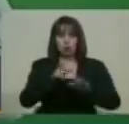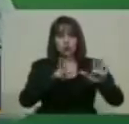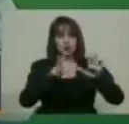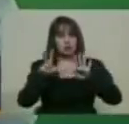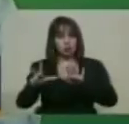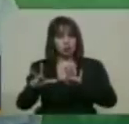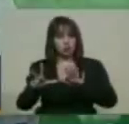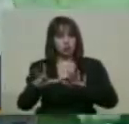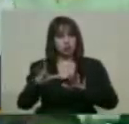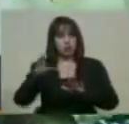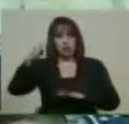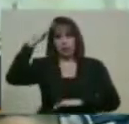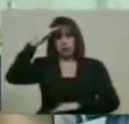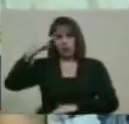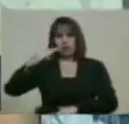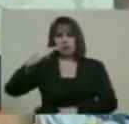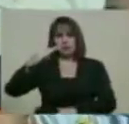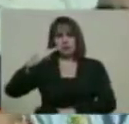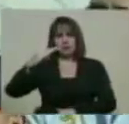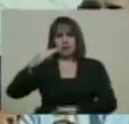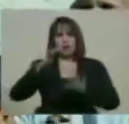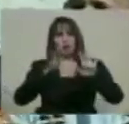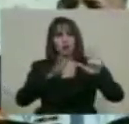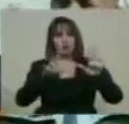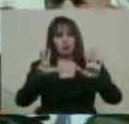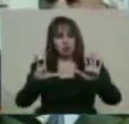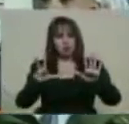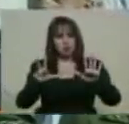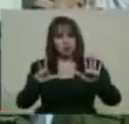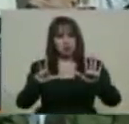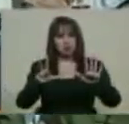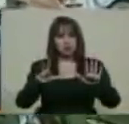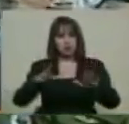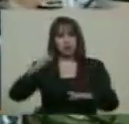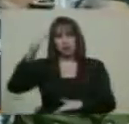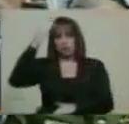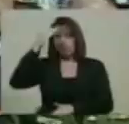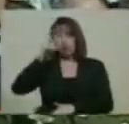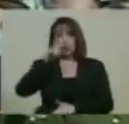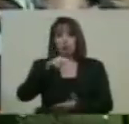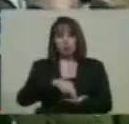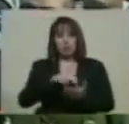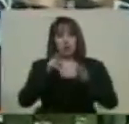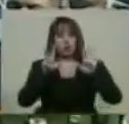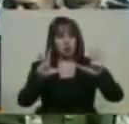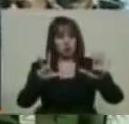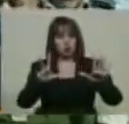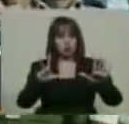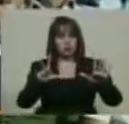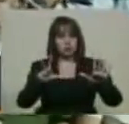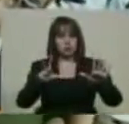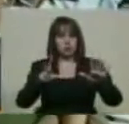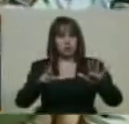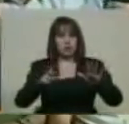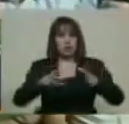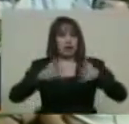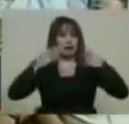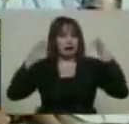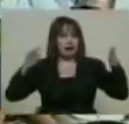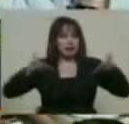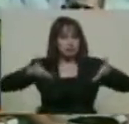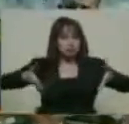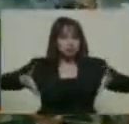cadetes de la promoción 98, cadetes de la promoción 2008. Si es grande el camino que